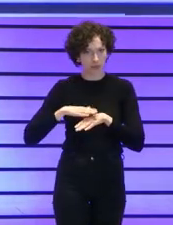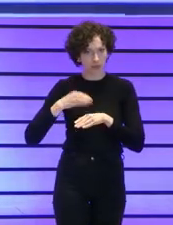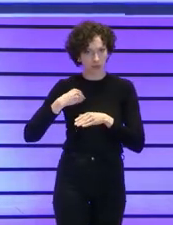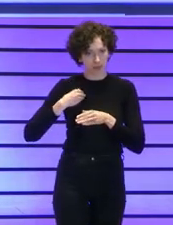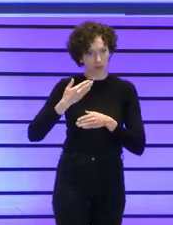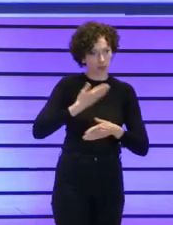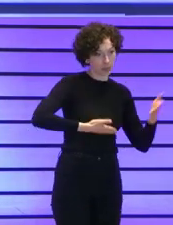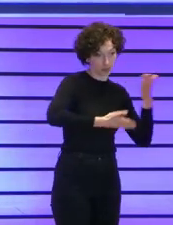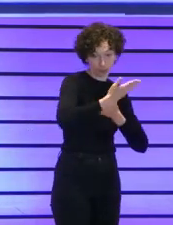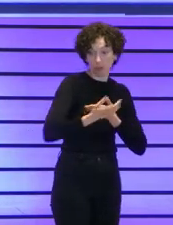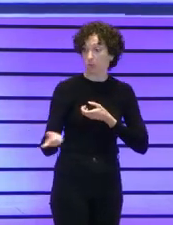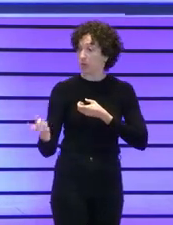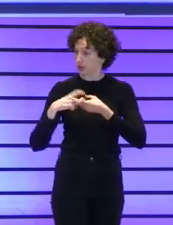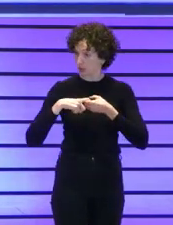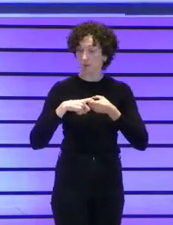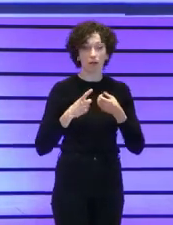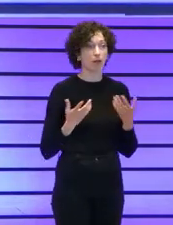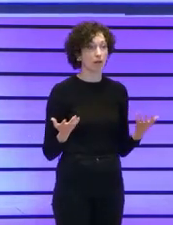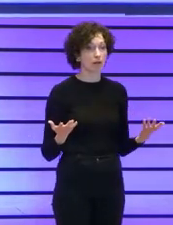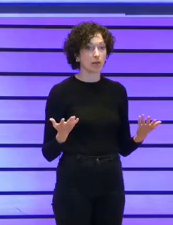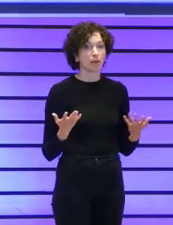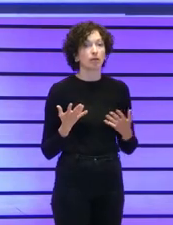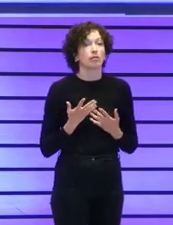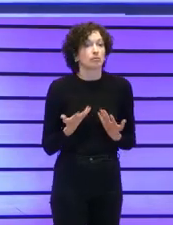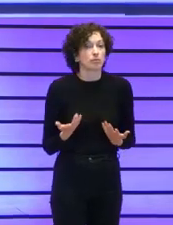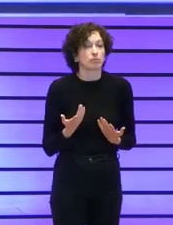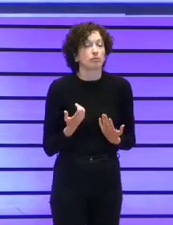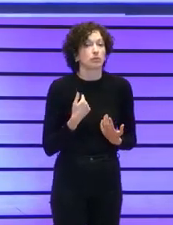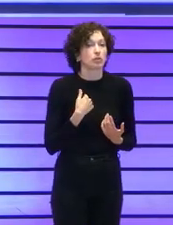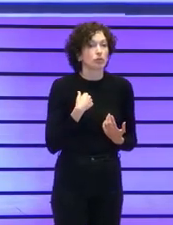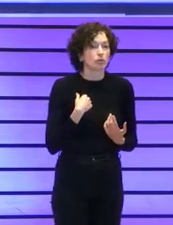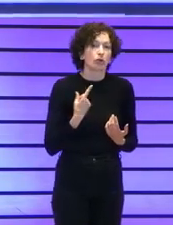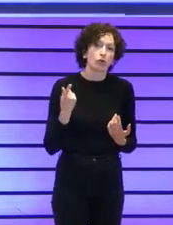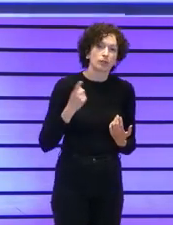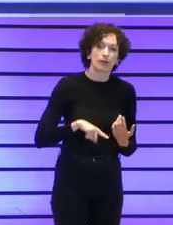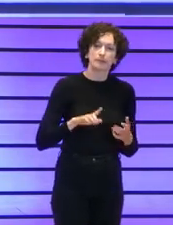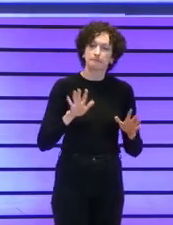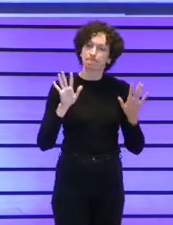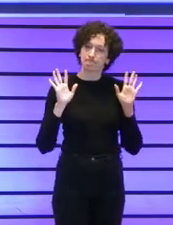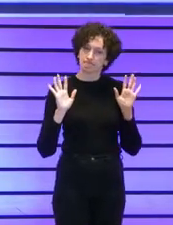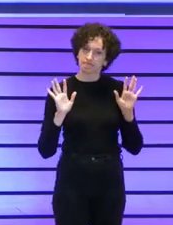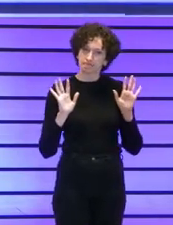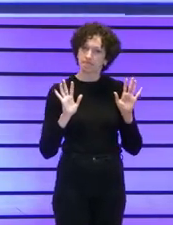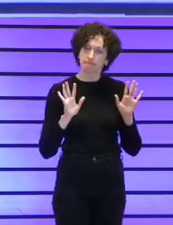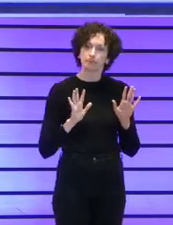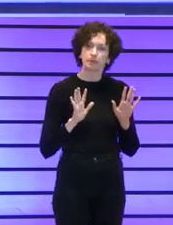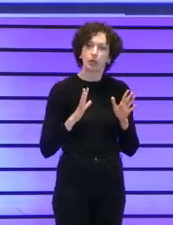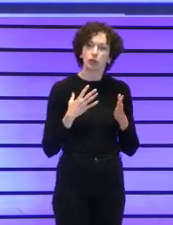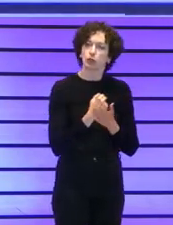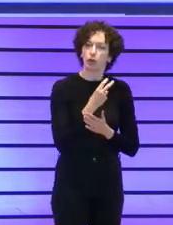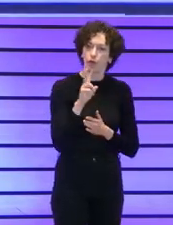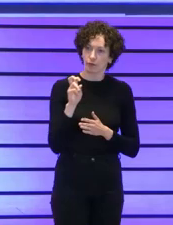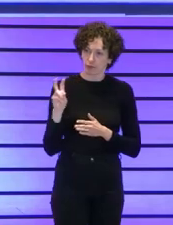en ese retorno, ¿no? Y ahí, de nuevo, soy muy agnóstica. Es decir, me sirve todo. Me sirven